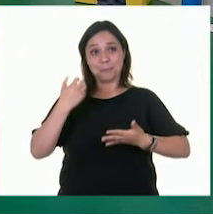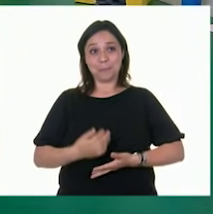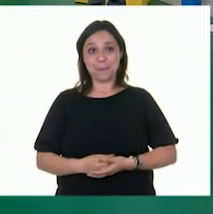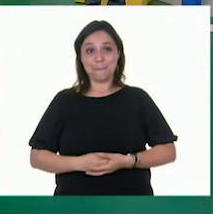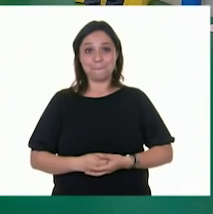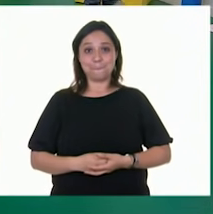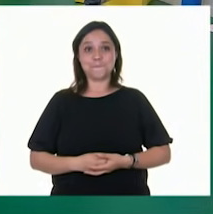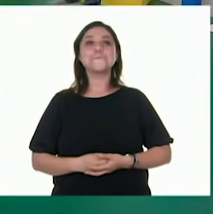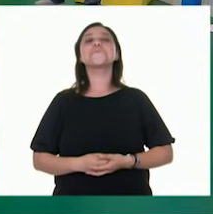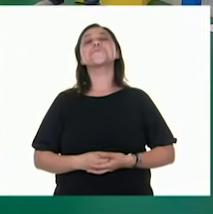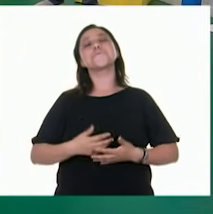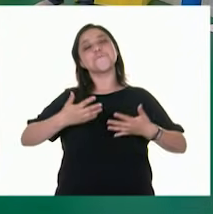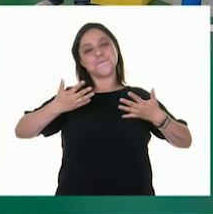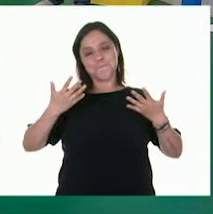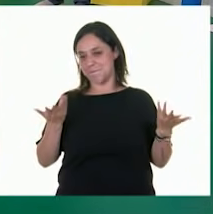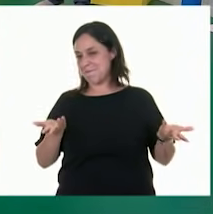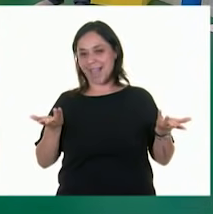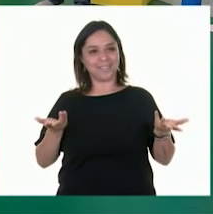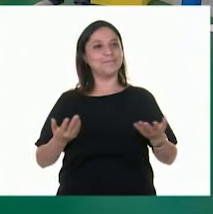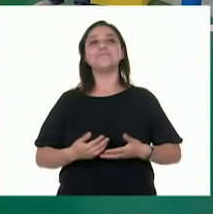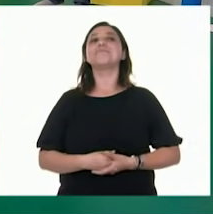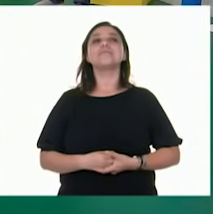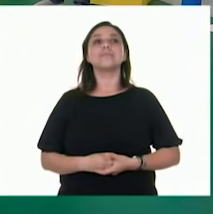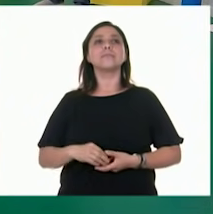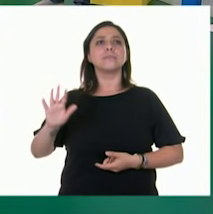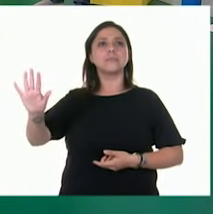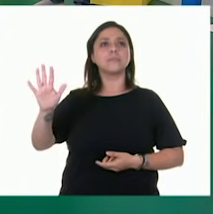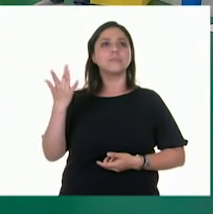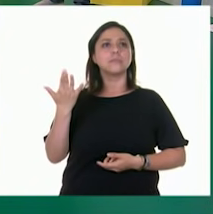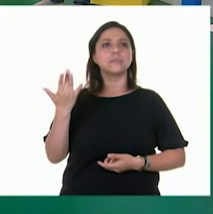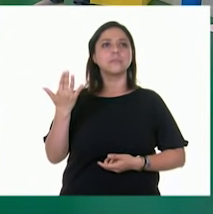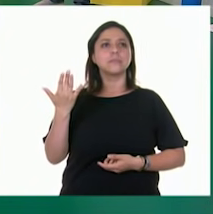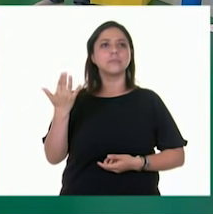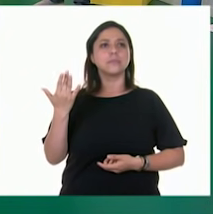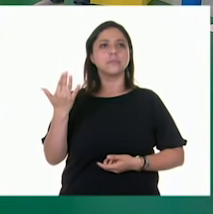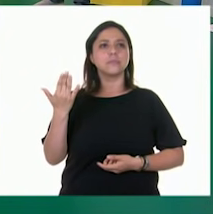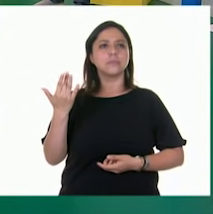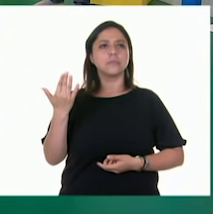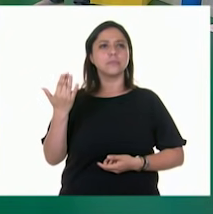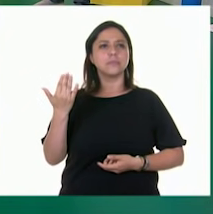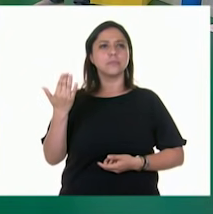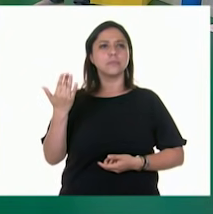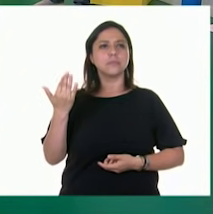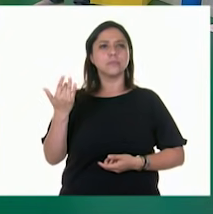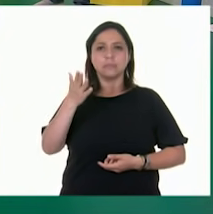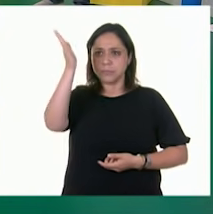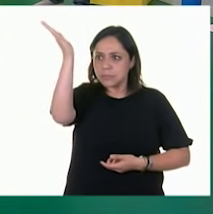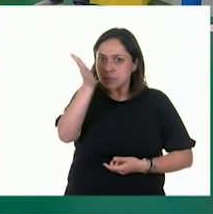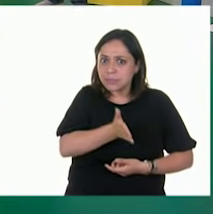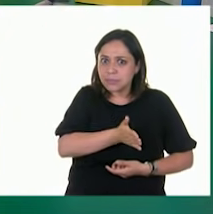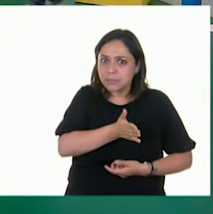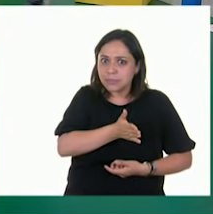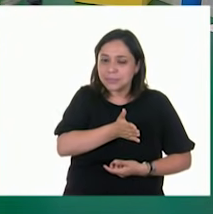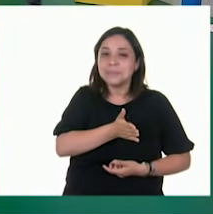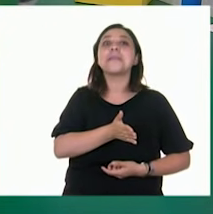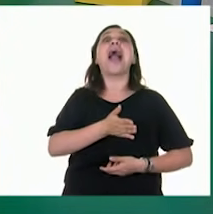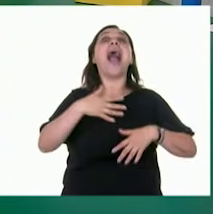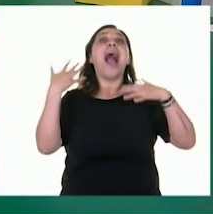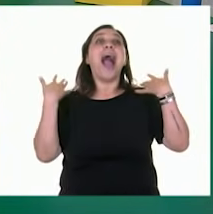dilema. Exacto. Entonces, bueno, ¿qué te parece si entonces? ¿Qué pasó? Se vale en diagonal, ¿no?